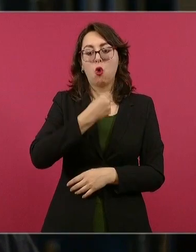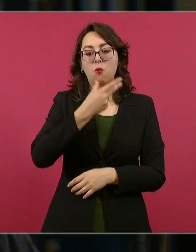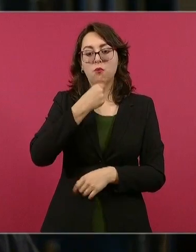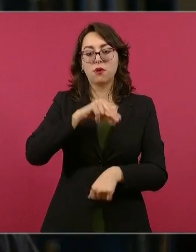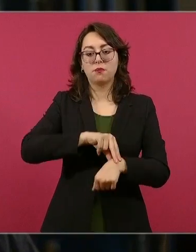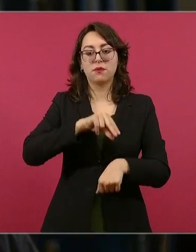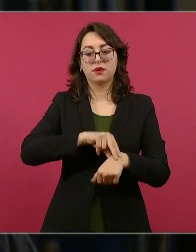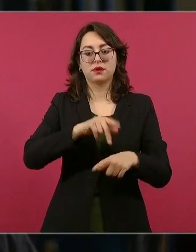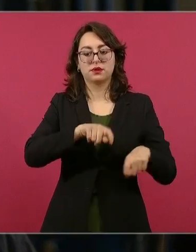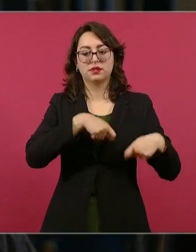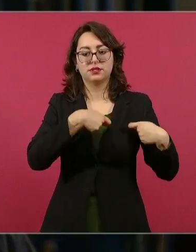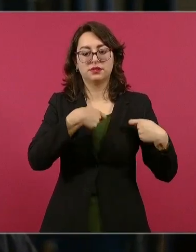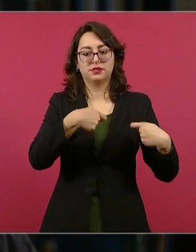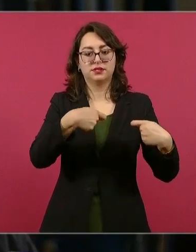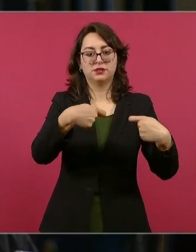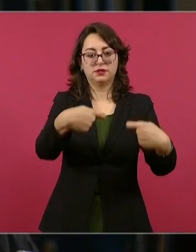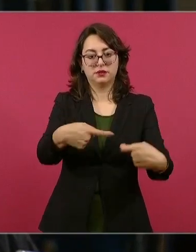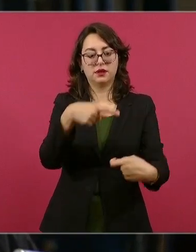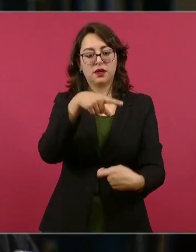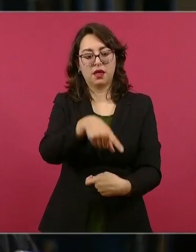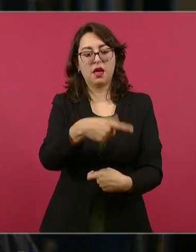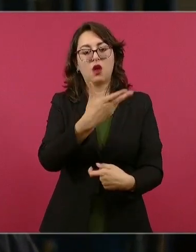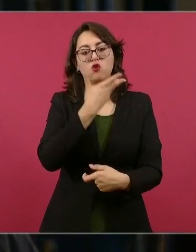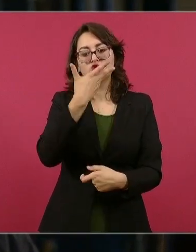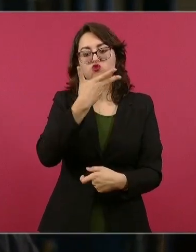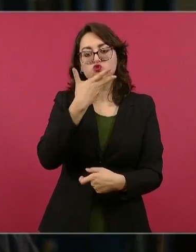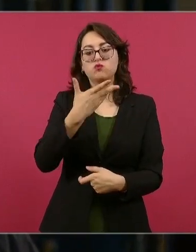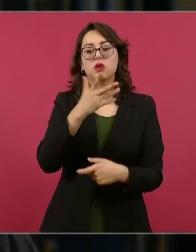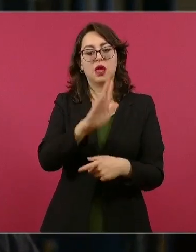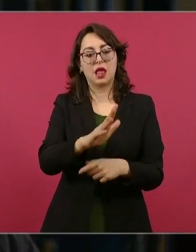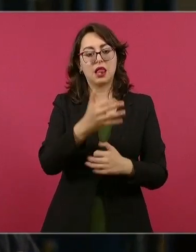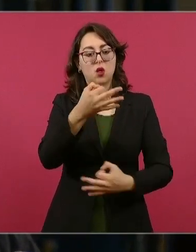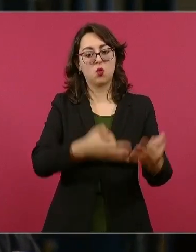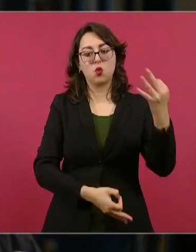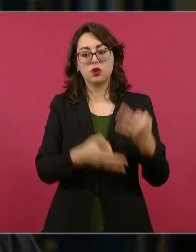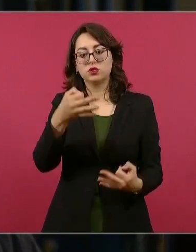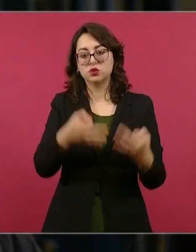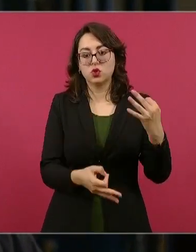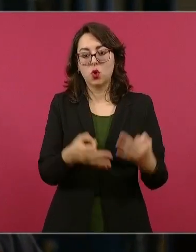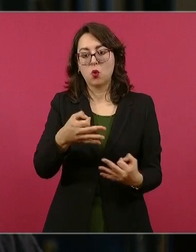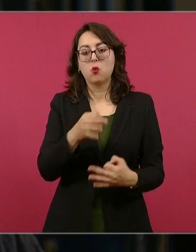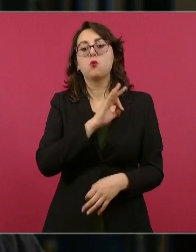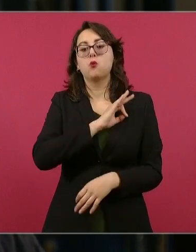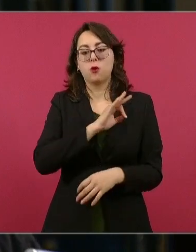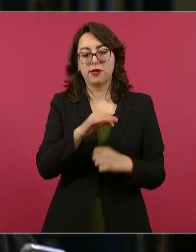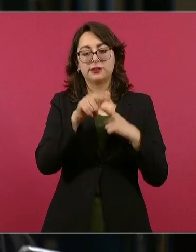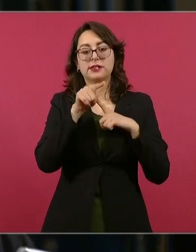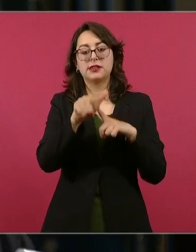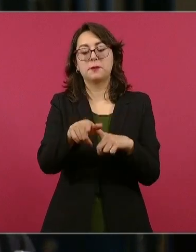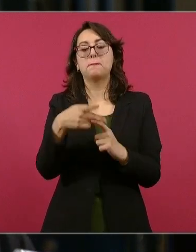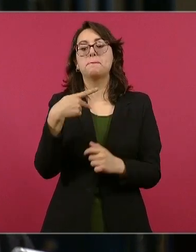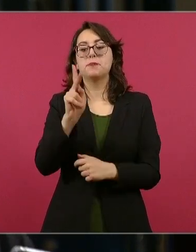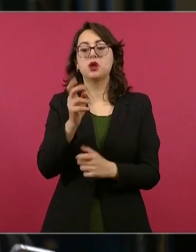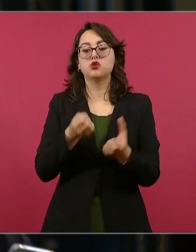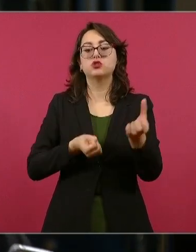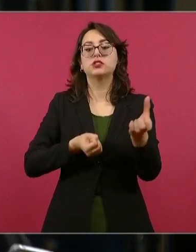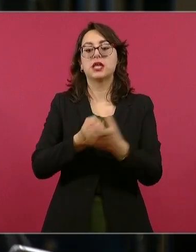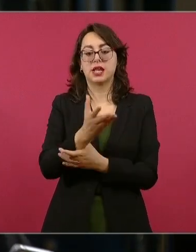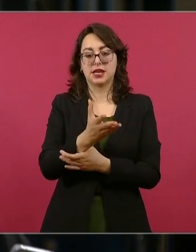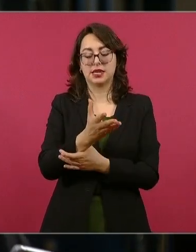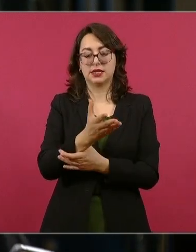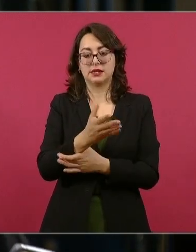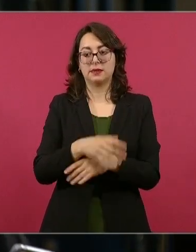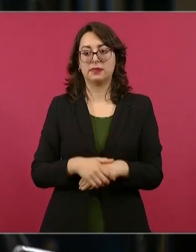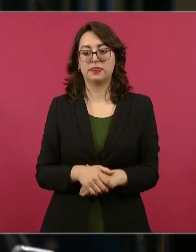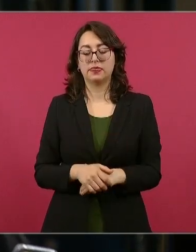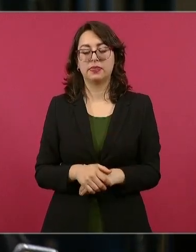para que él pueda llevar su proceso en libertad. Llama la atención, señor presidente, que durante esta audiencia el juez destacó que